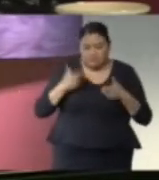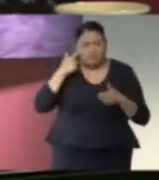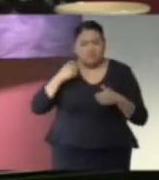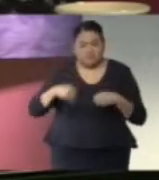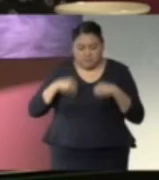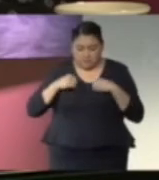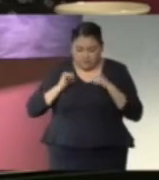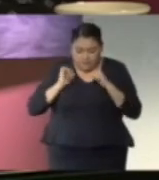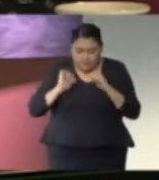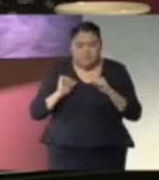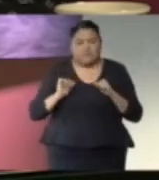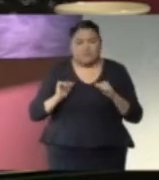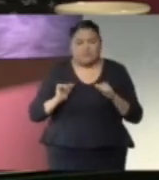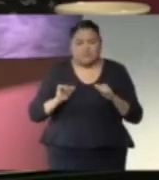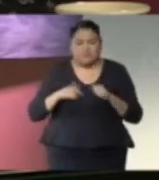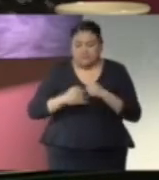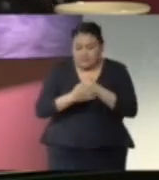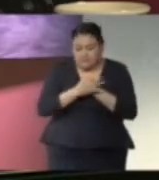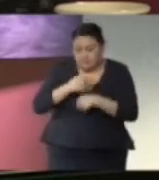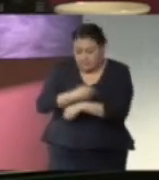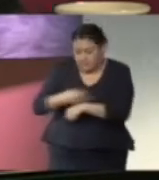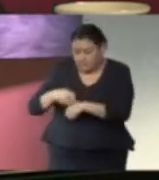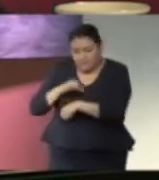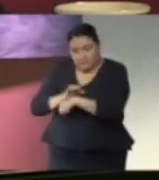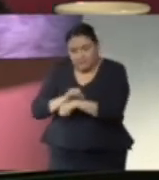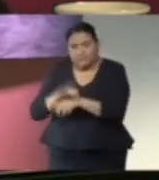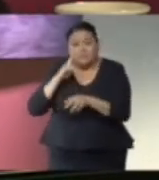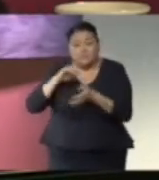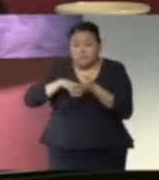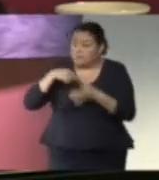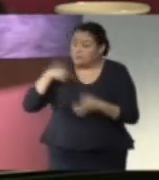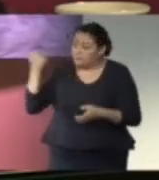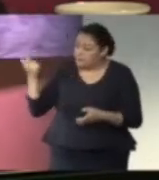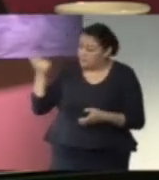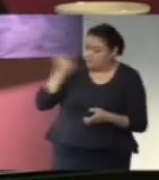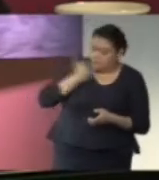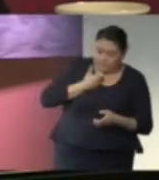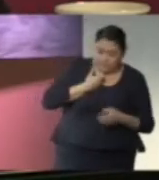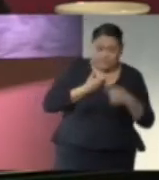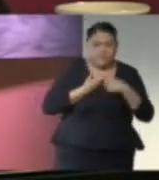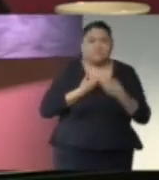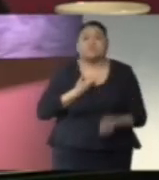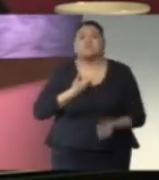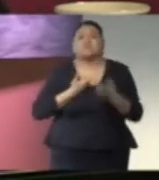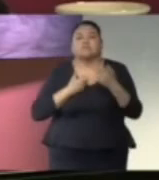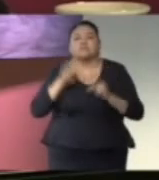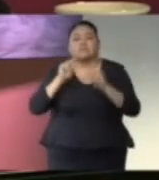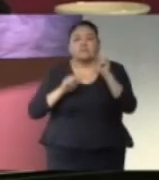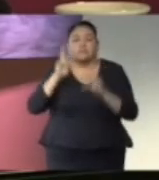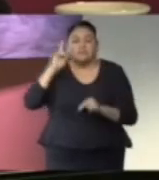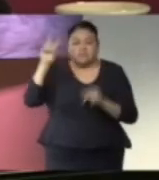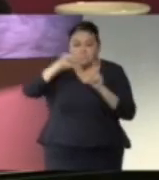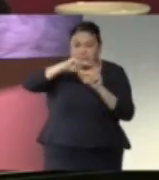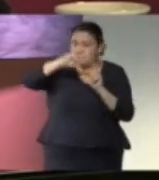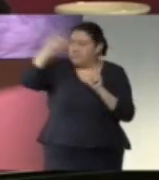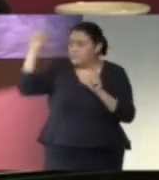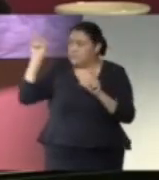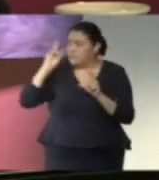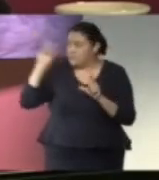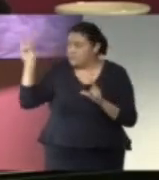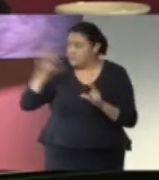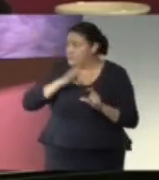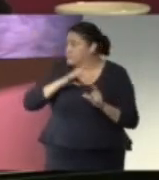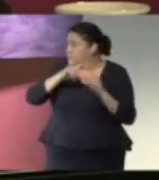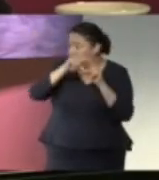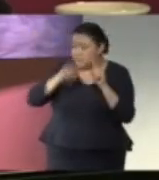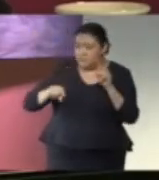satisfecha con tu vida, ¿no? Y el nivel de ingresos, aquí lo pueden ustedes observar como, bueno, la gráfica, en la gráfica se puede